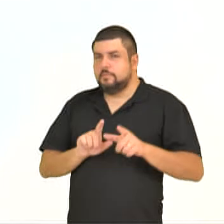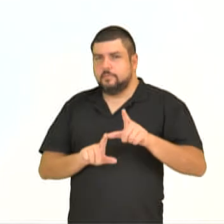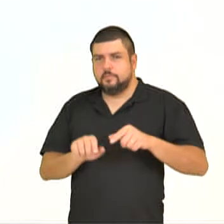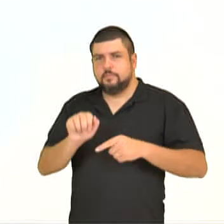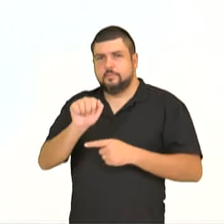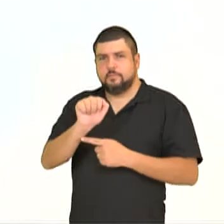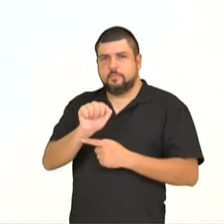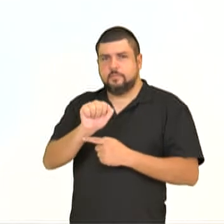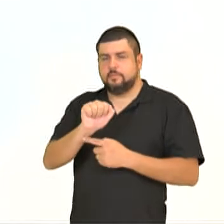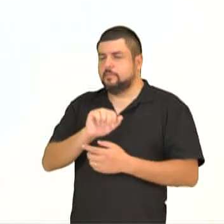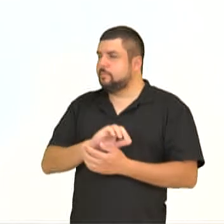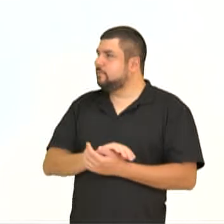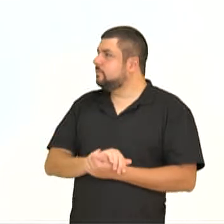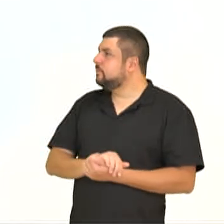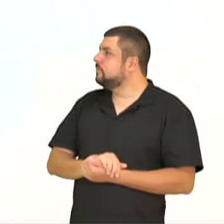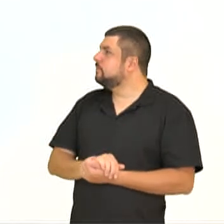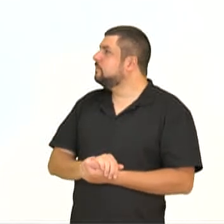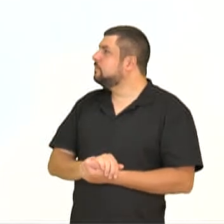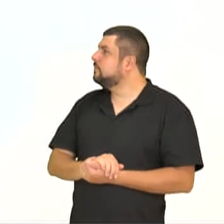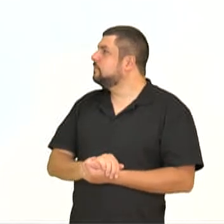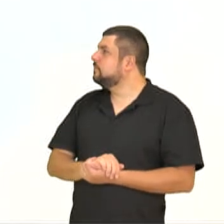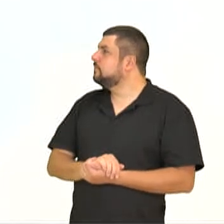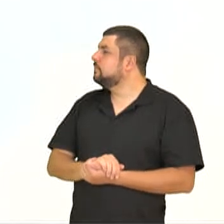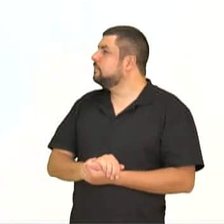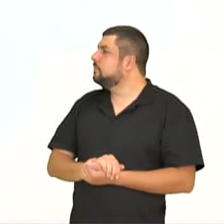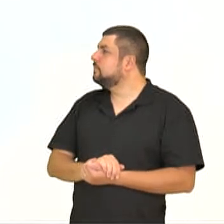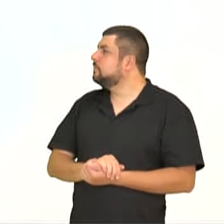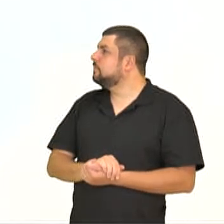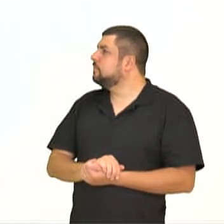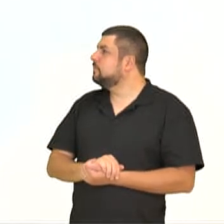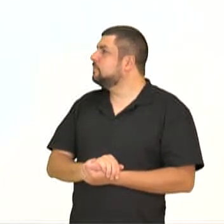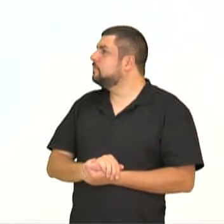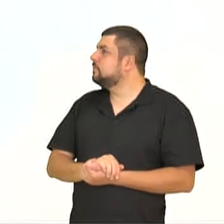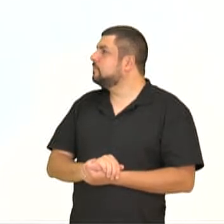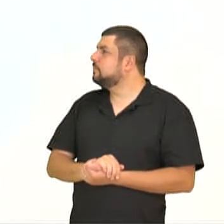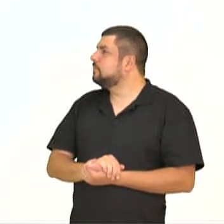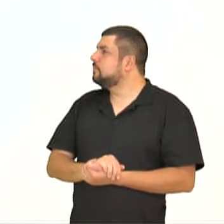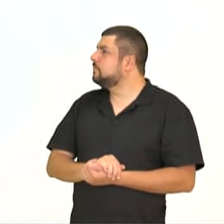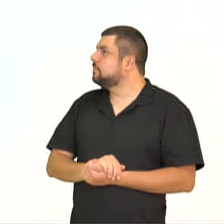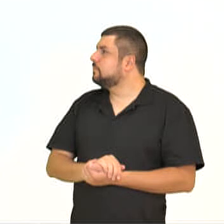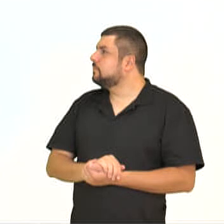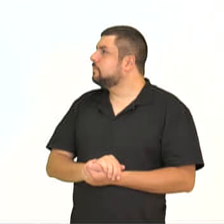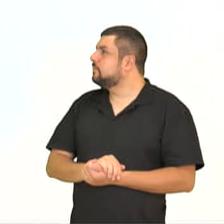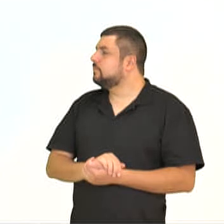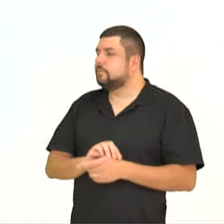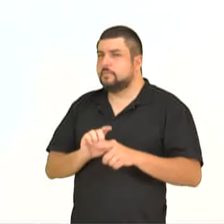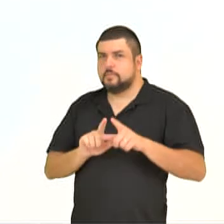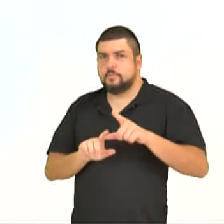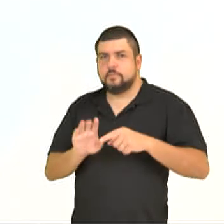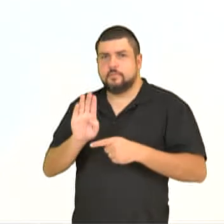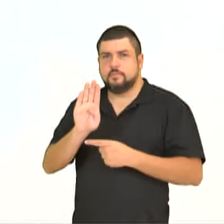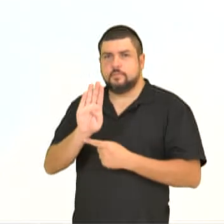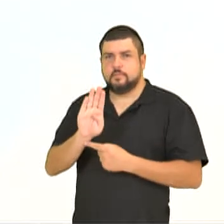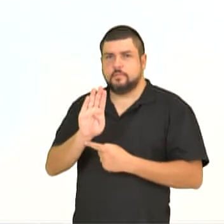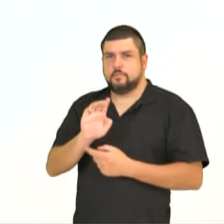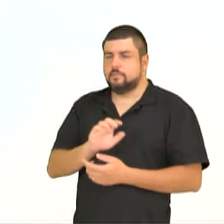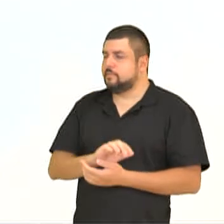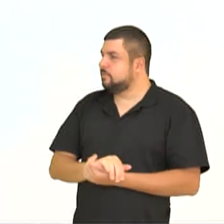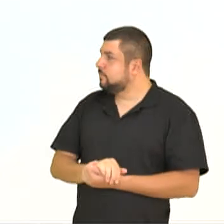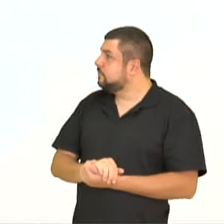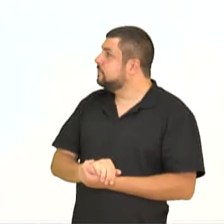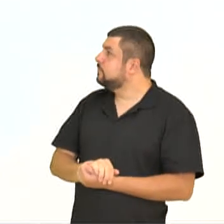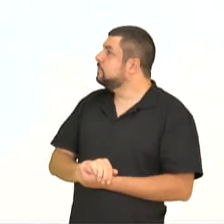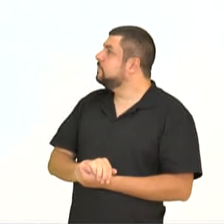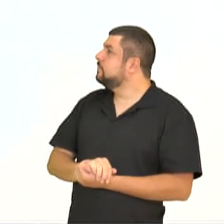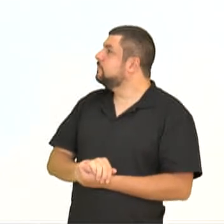Ella nunca diría nada que te perjudicara. Letra B. Conocerte